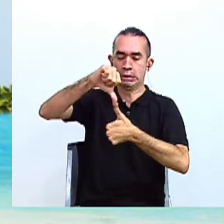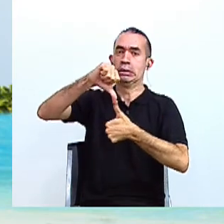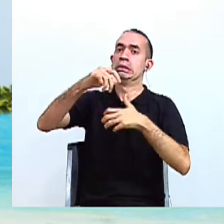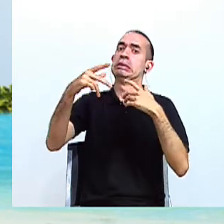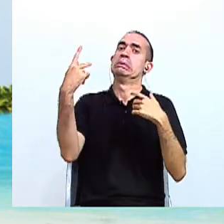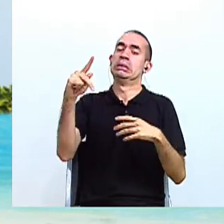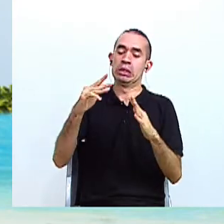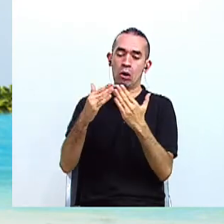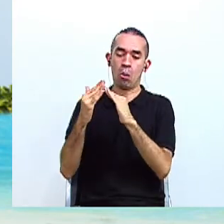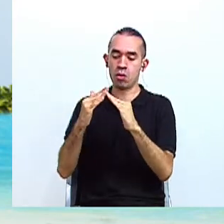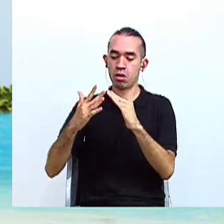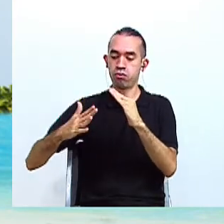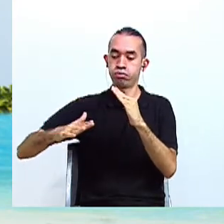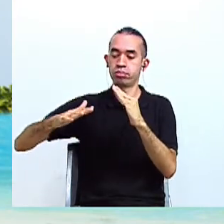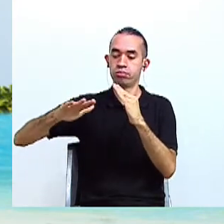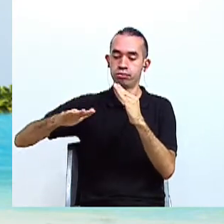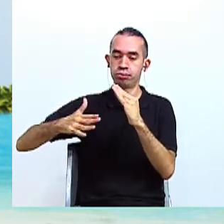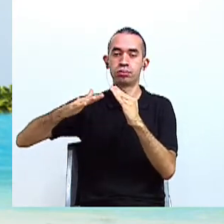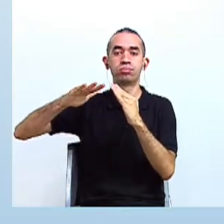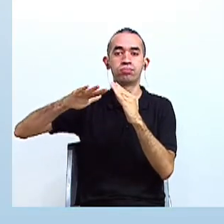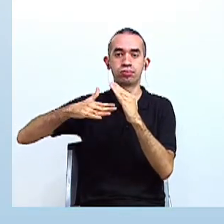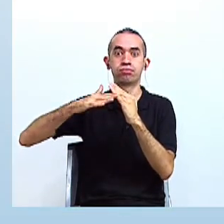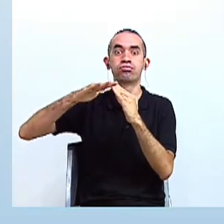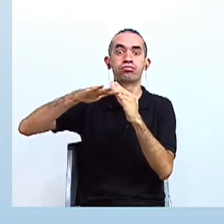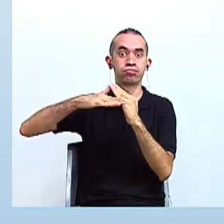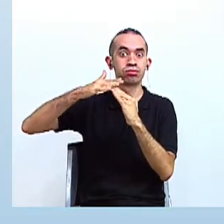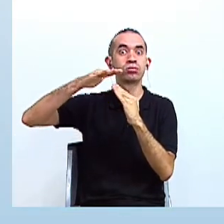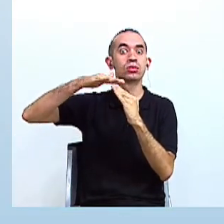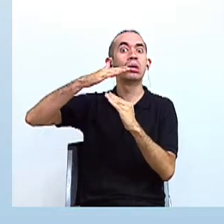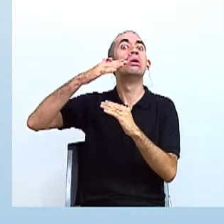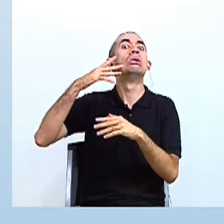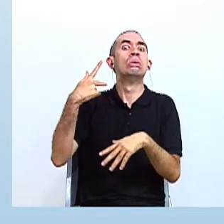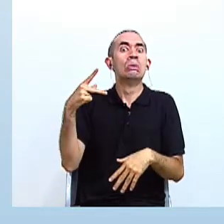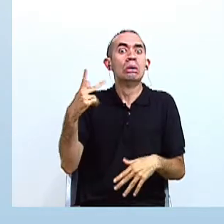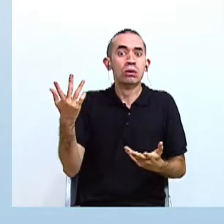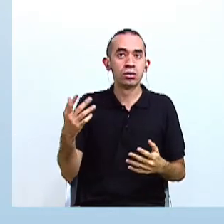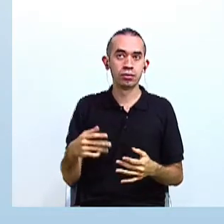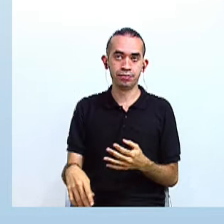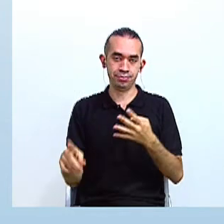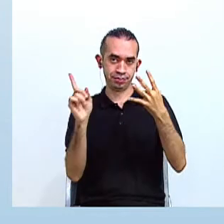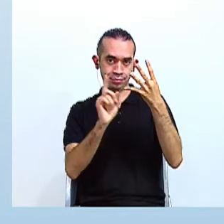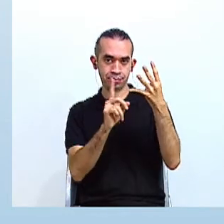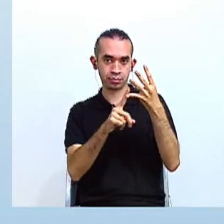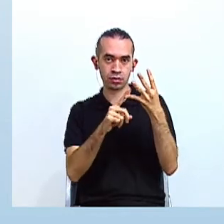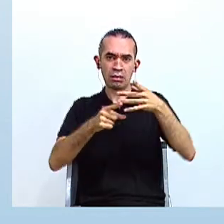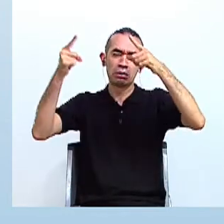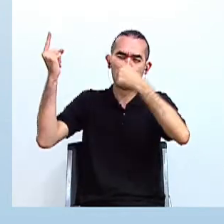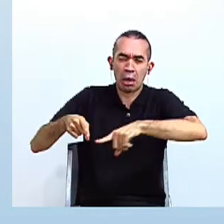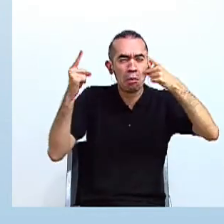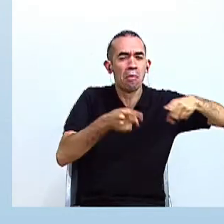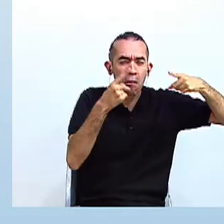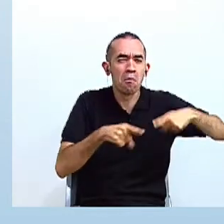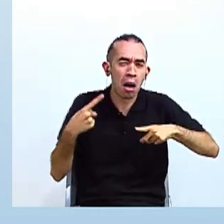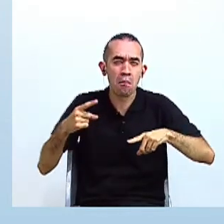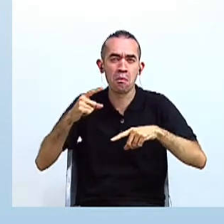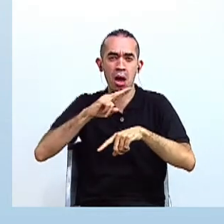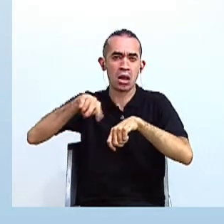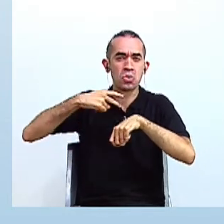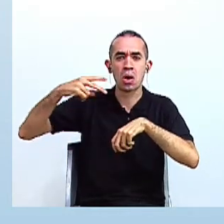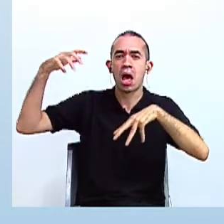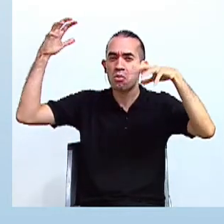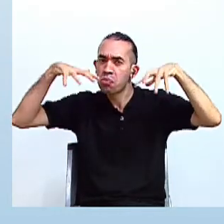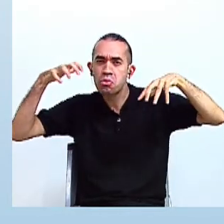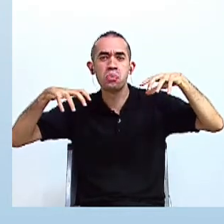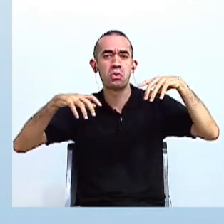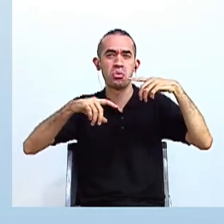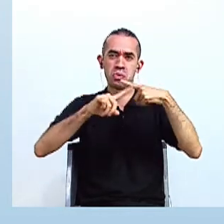sumergidas por este aumento del nivel del mar. Tenemos también los fenómenos meteorológicos extremos, que ya se están